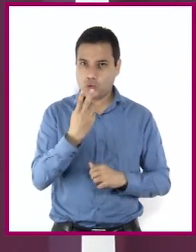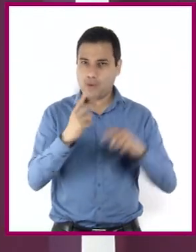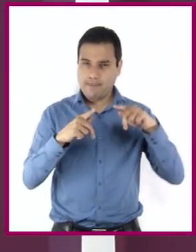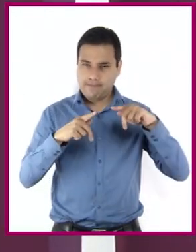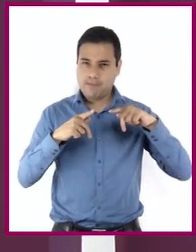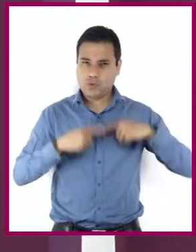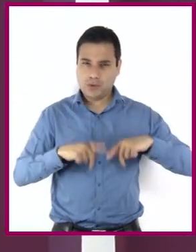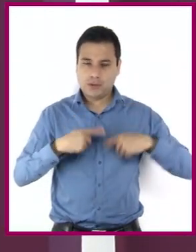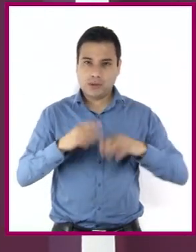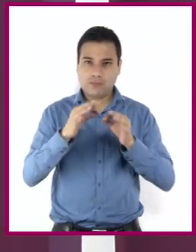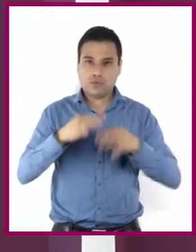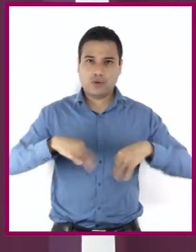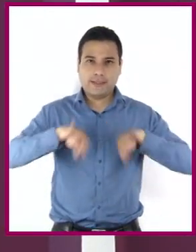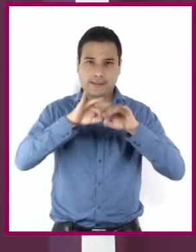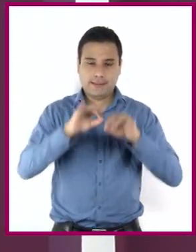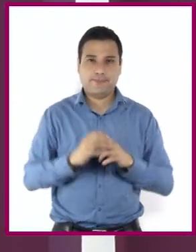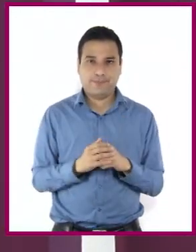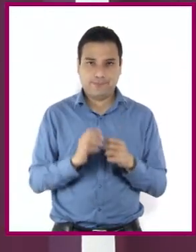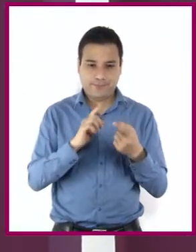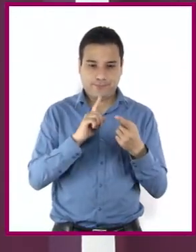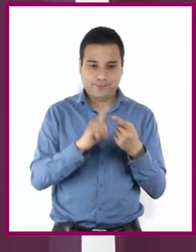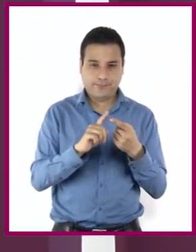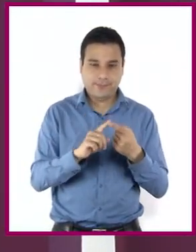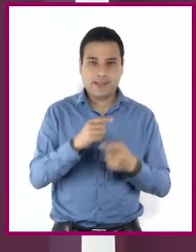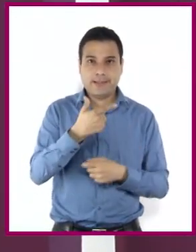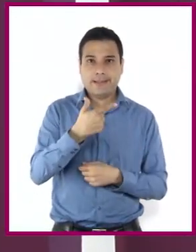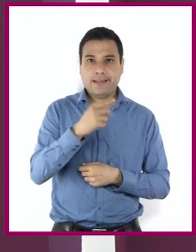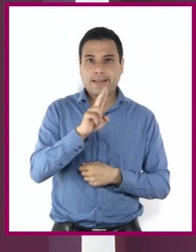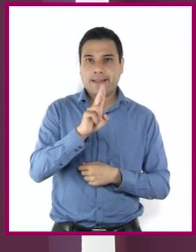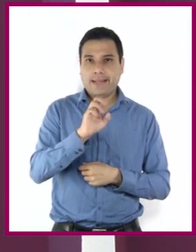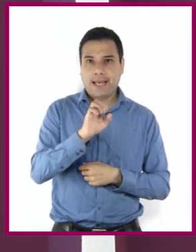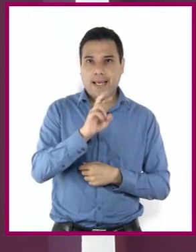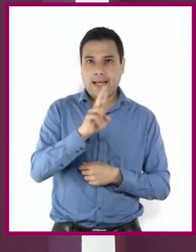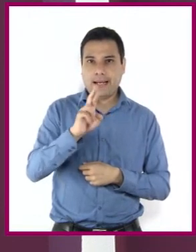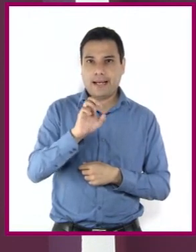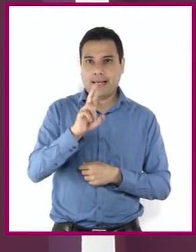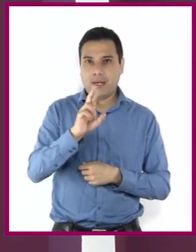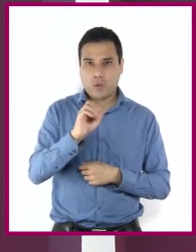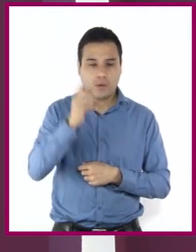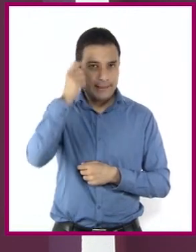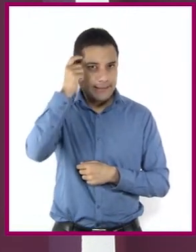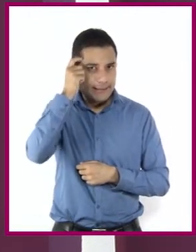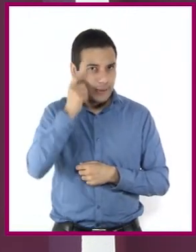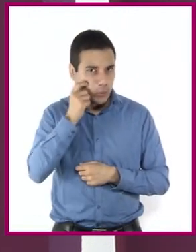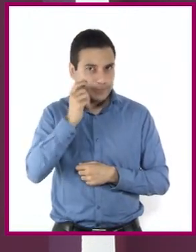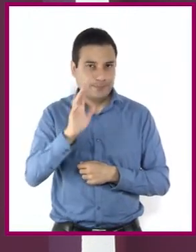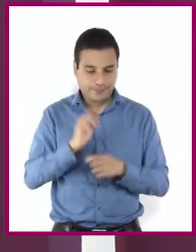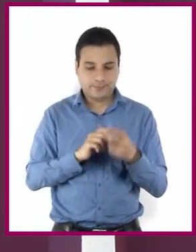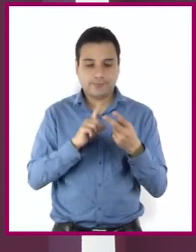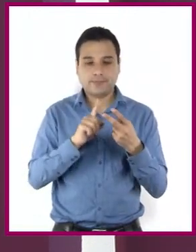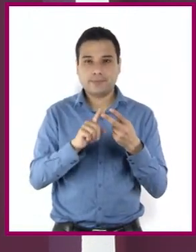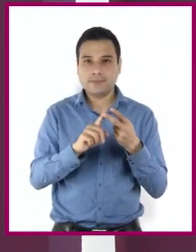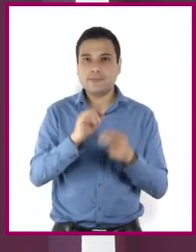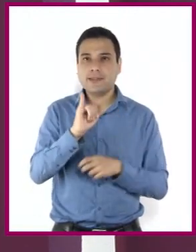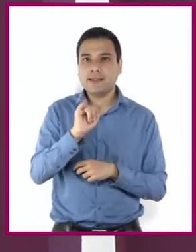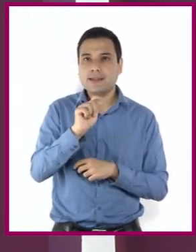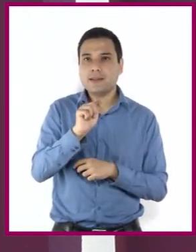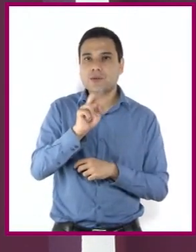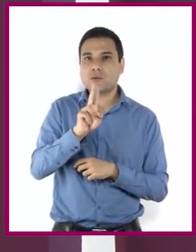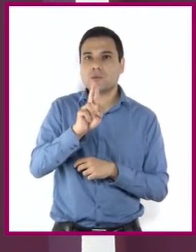Vicente Guerrero, uno de los últimos jefes insurgentes, y Agustín de Iturbide, un militar